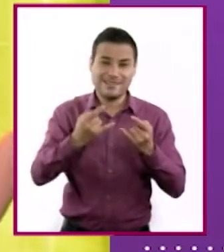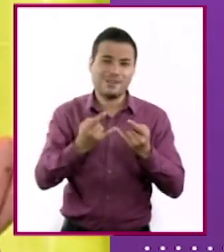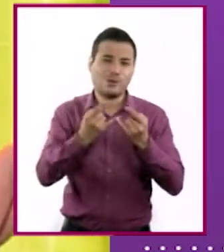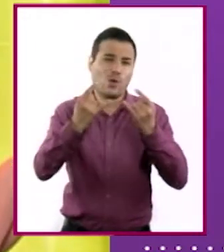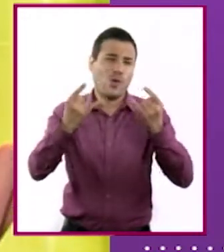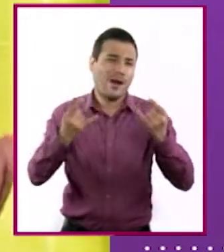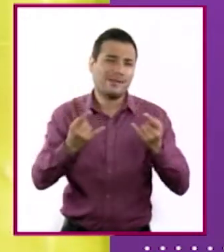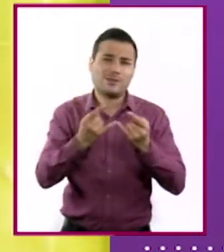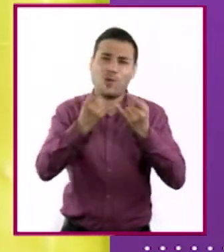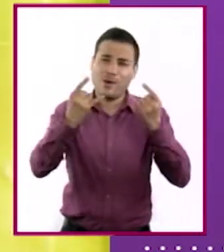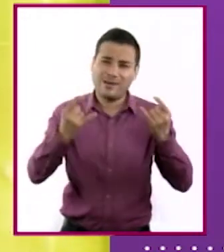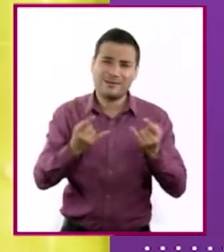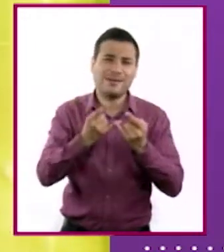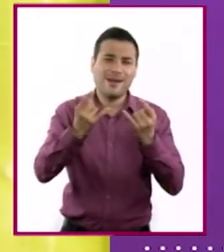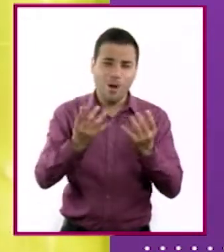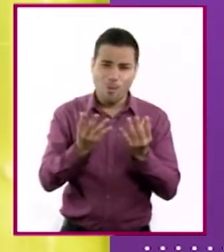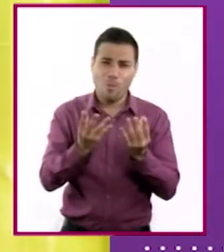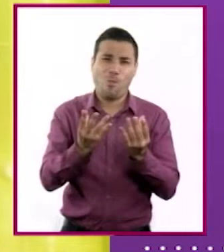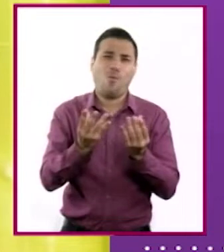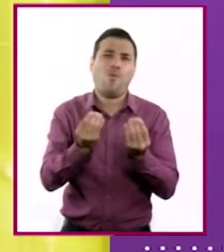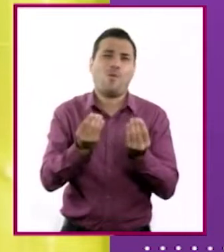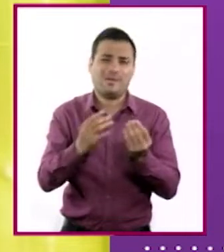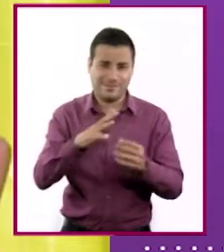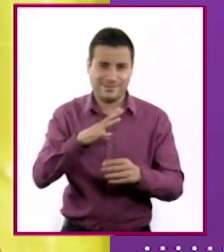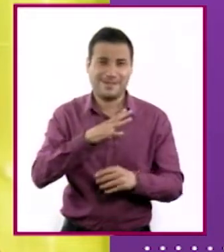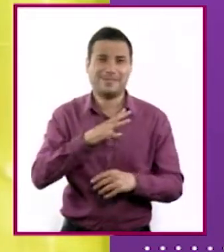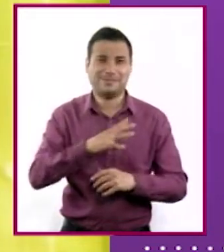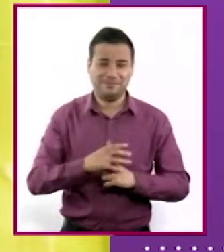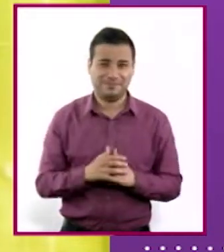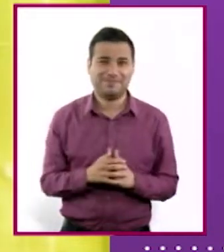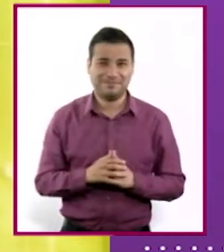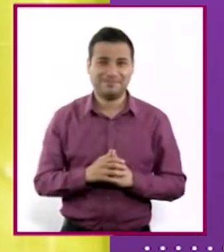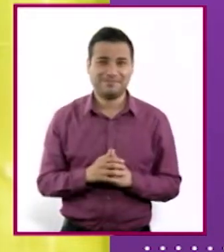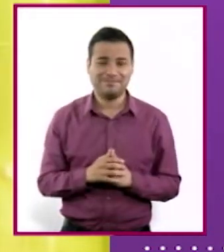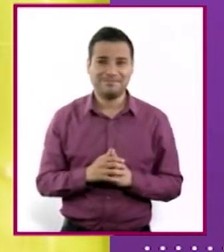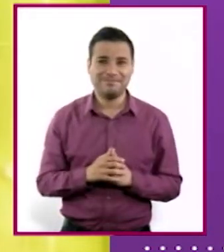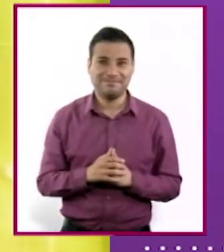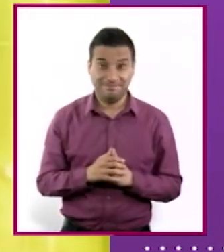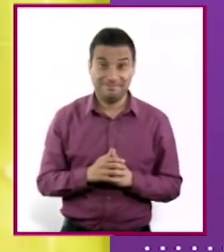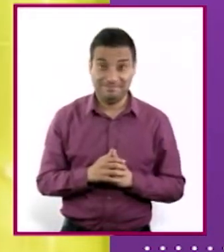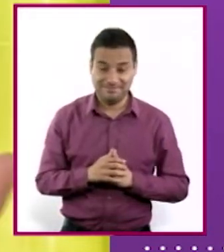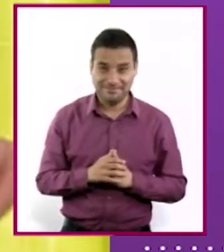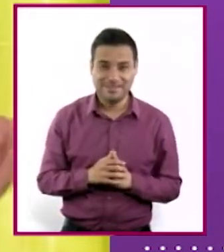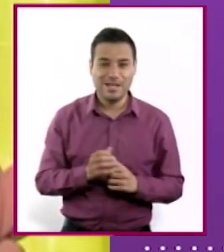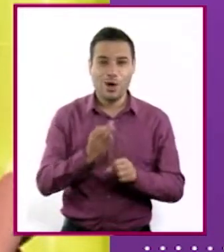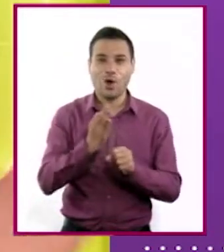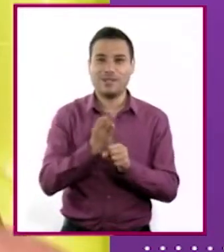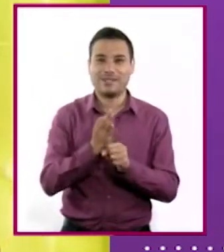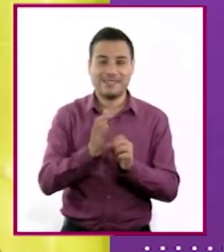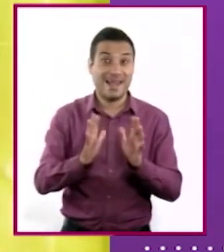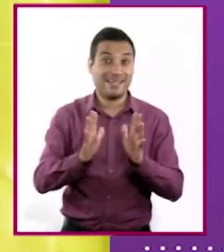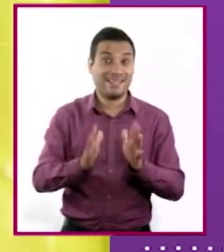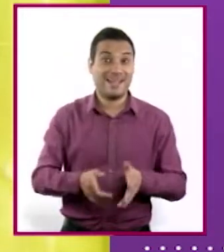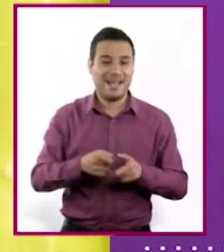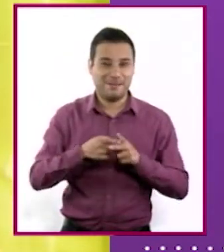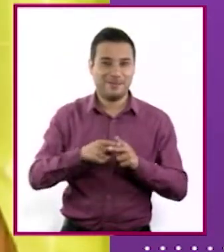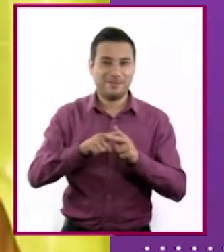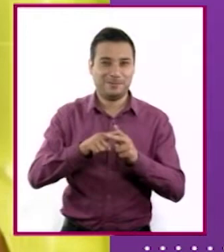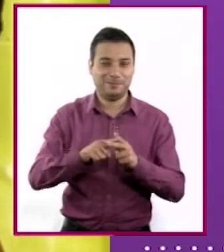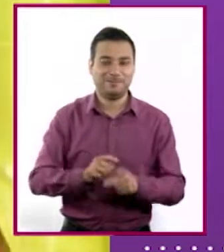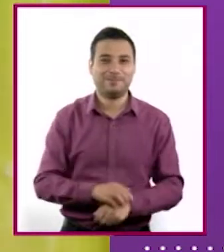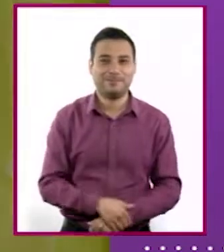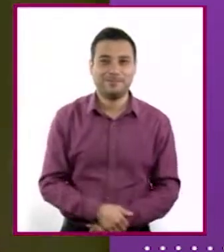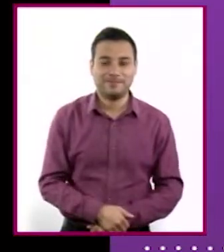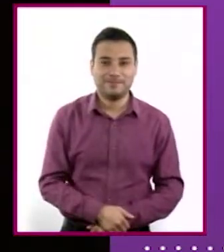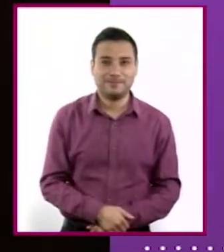que desfilarán durante la unidad. Entonces, para no alargar esto, vamos a comenzar. ¡Acompáñennos!